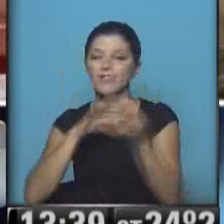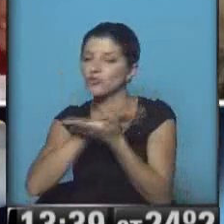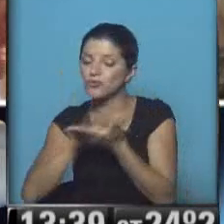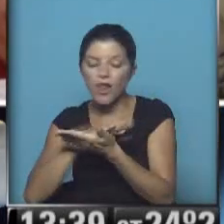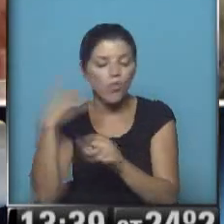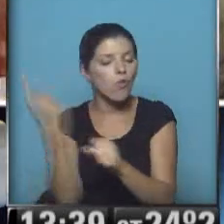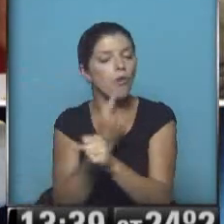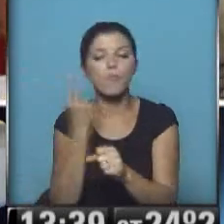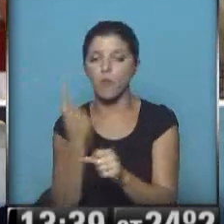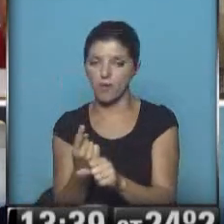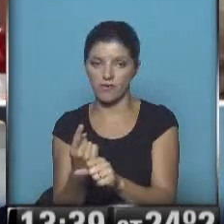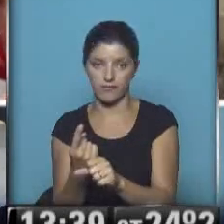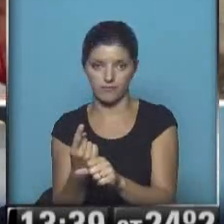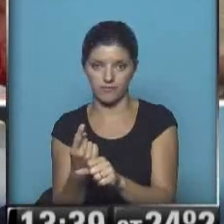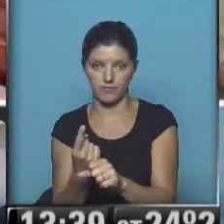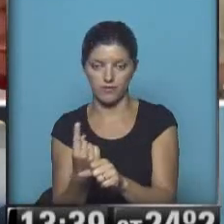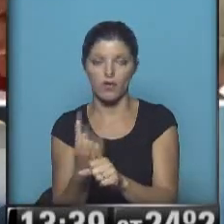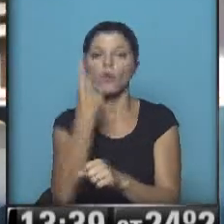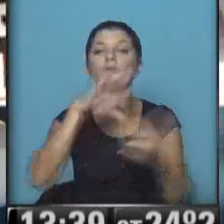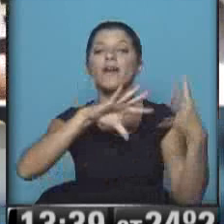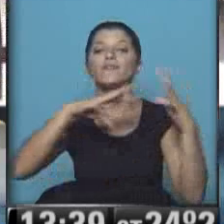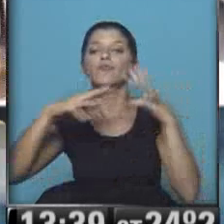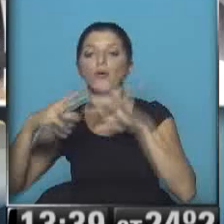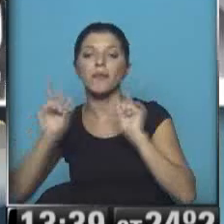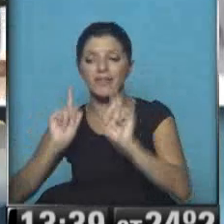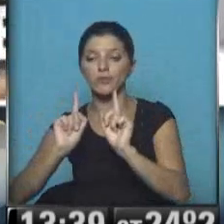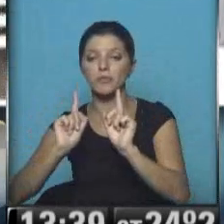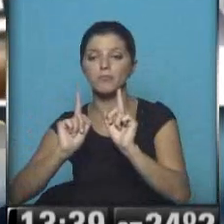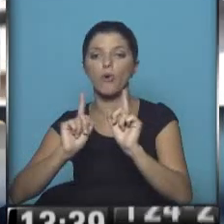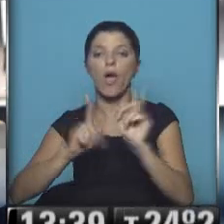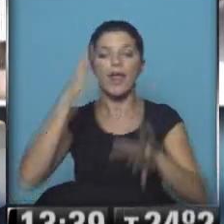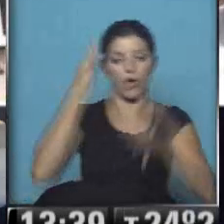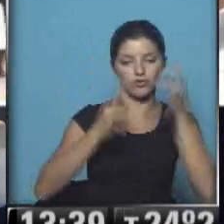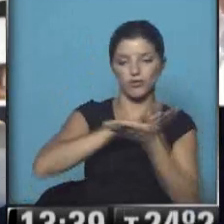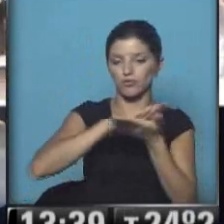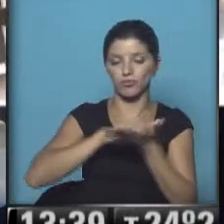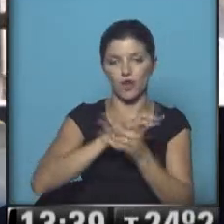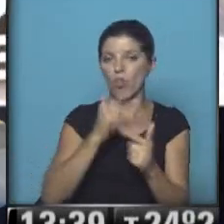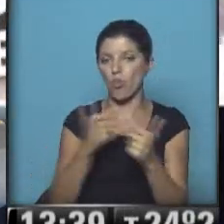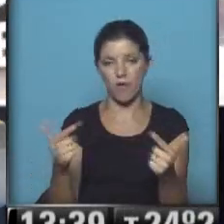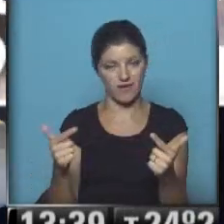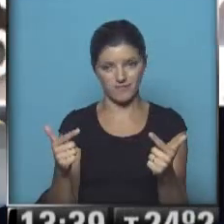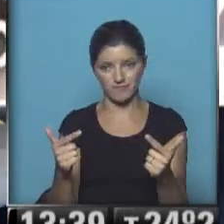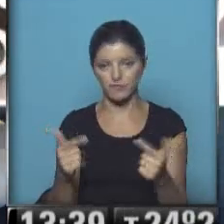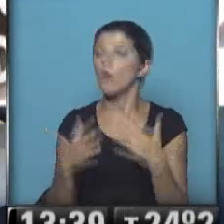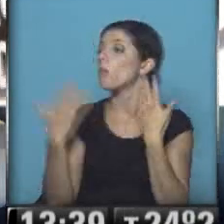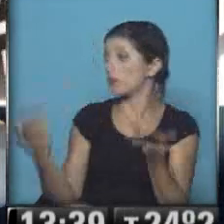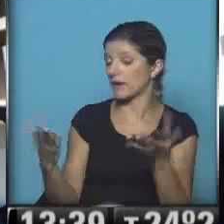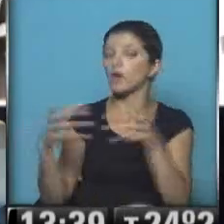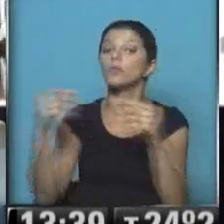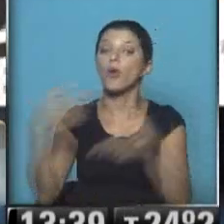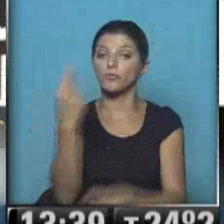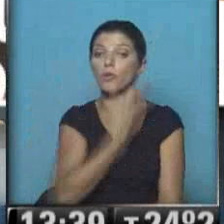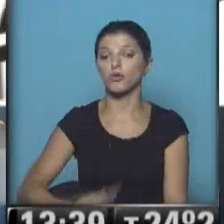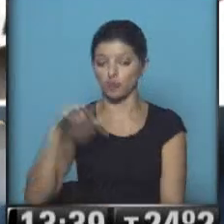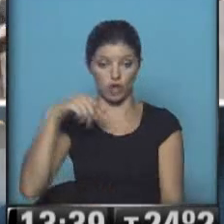una eh una forma de judicializar lo que esto te resuelva el tema o te da una respuesta definitiva porque los opositores dicen esto no son un